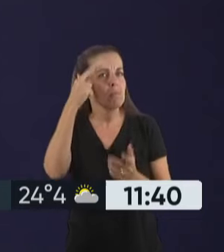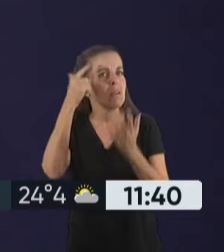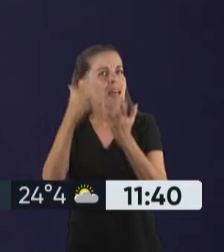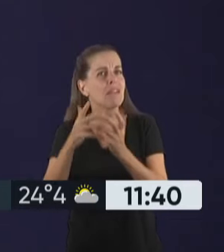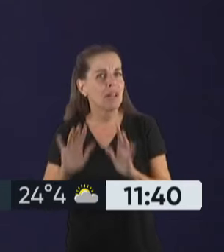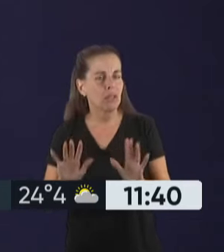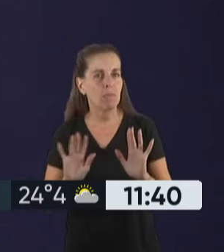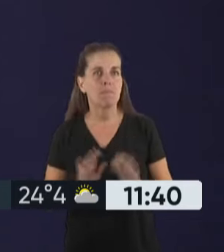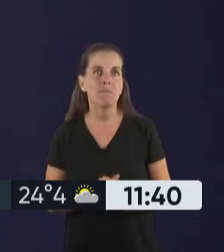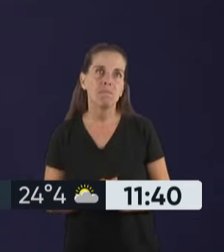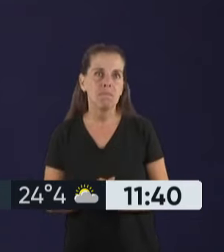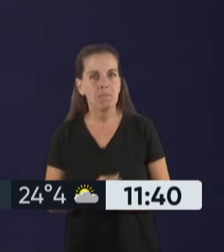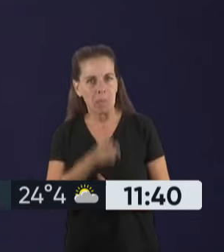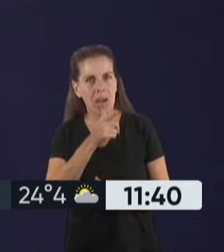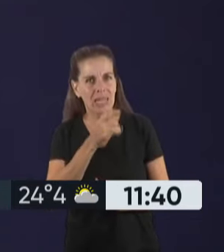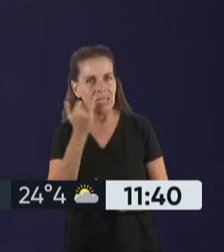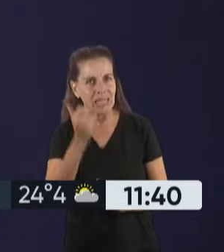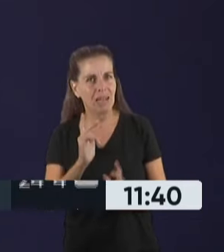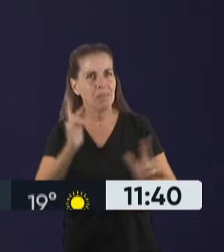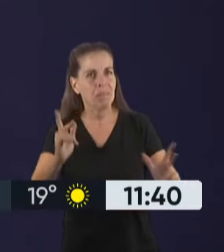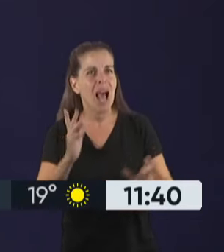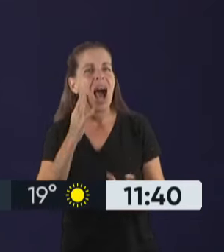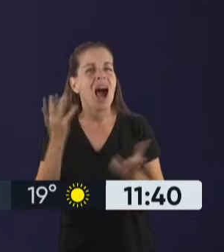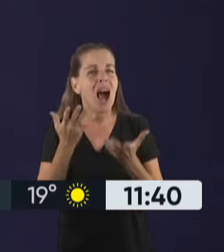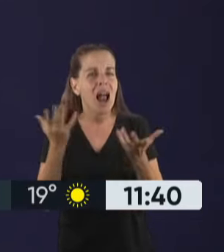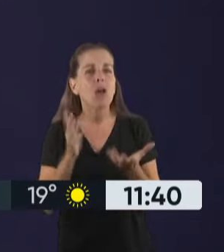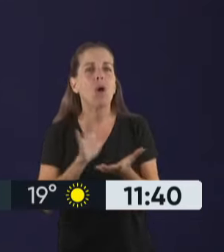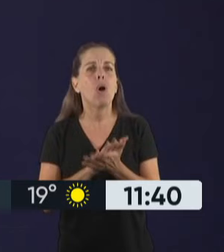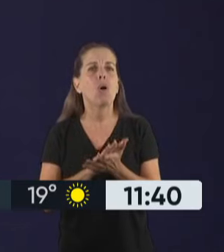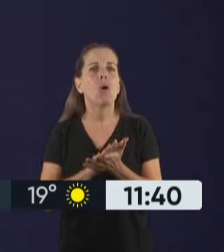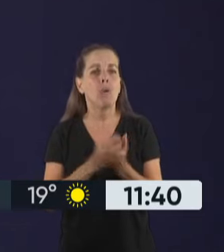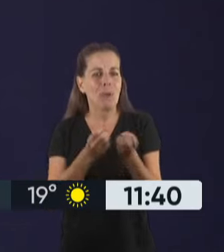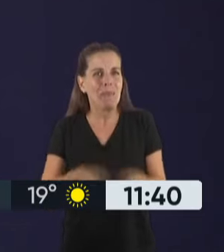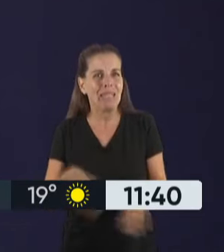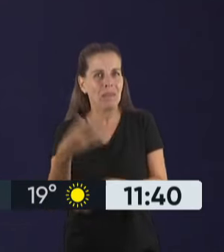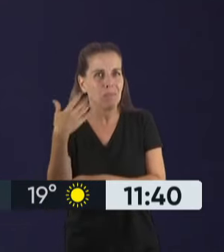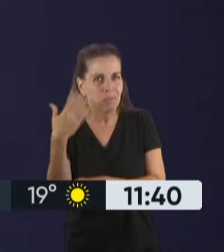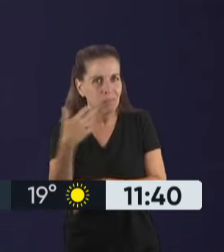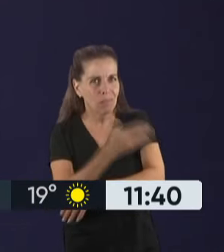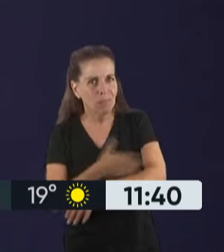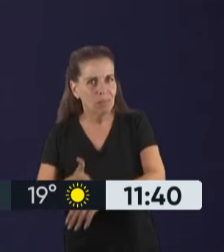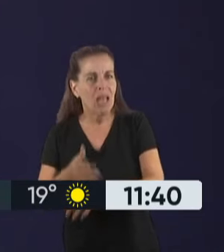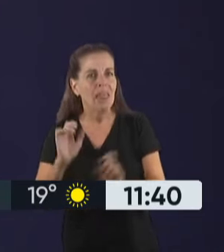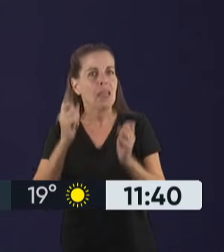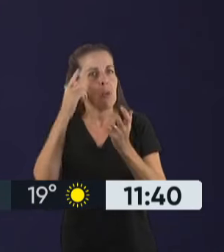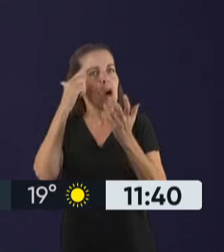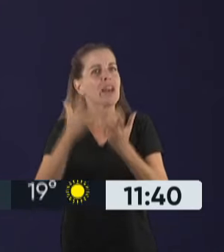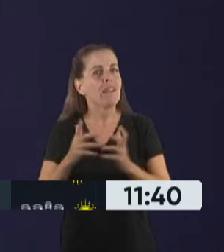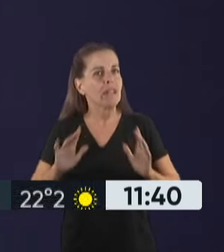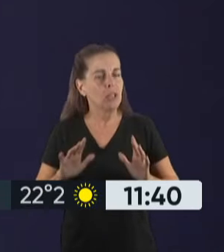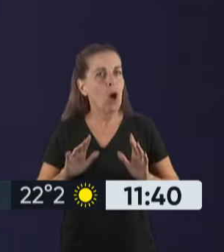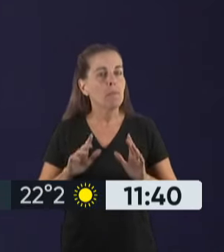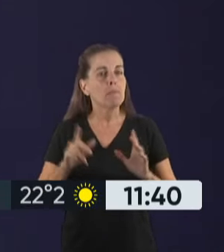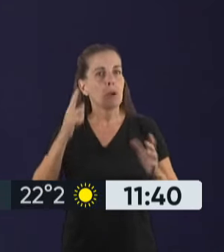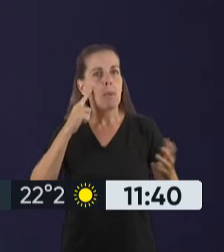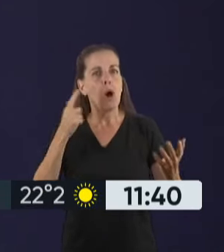algo alguna referencia alguna referencia al inicio de la conferencia digo de un lado tenés el pasado